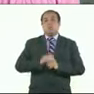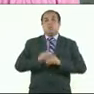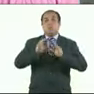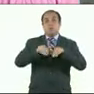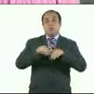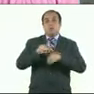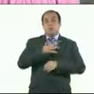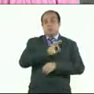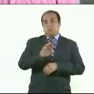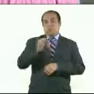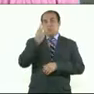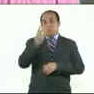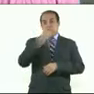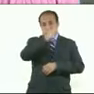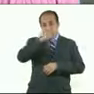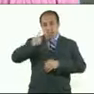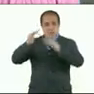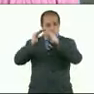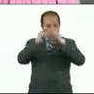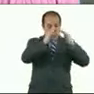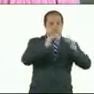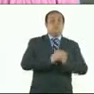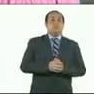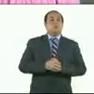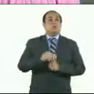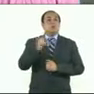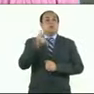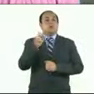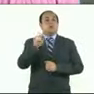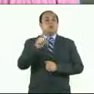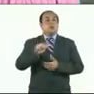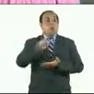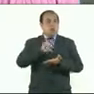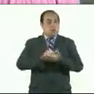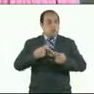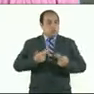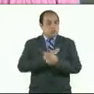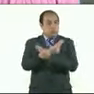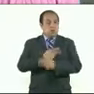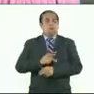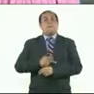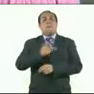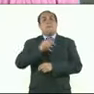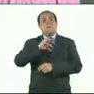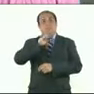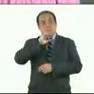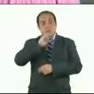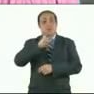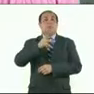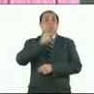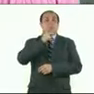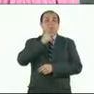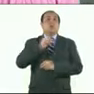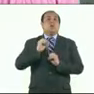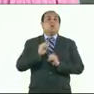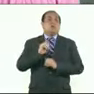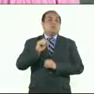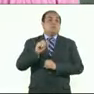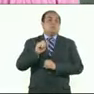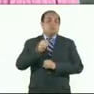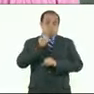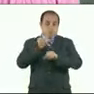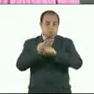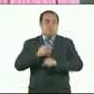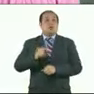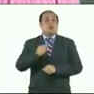por cada domicilio. Se requiere también el acta de nacimiento de la madre, padre o tutor y de los niños también. Aquí,